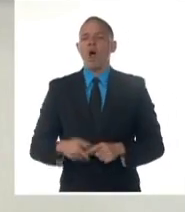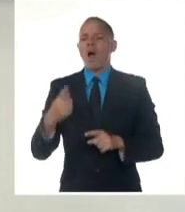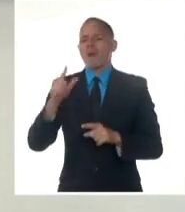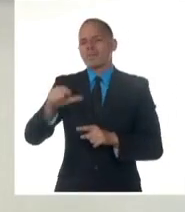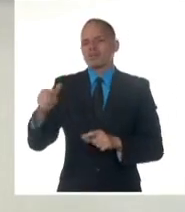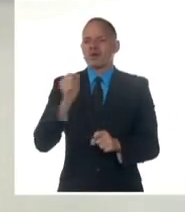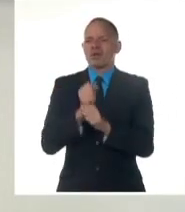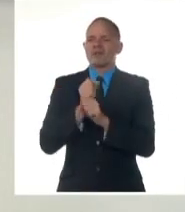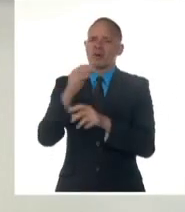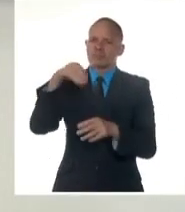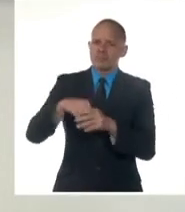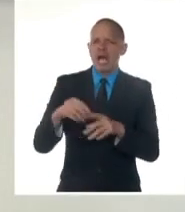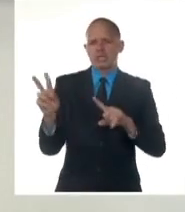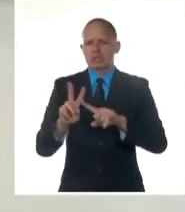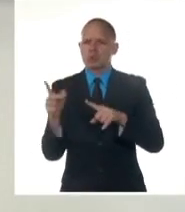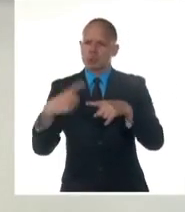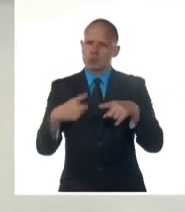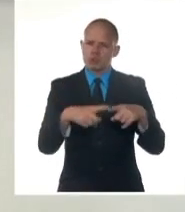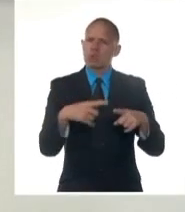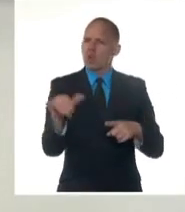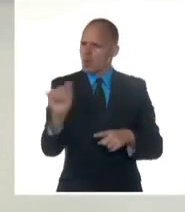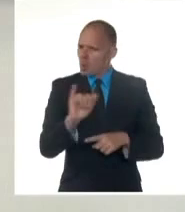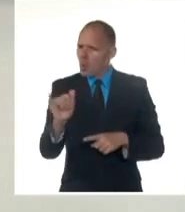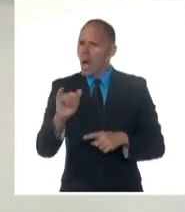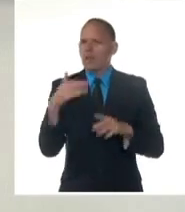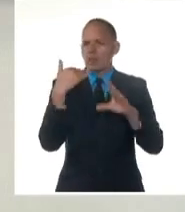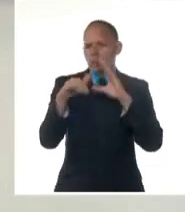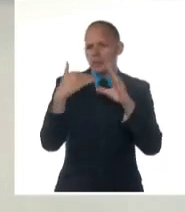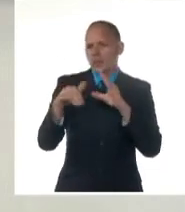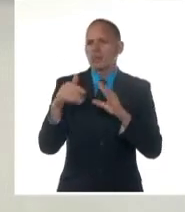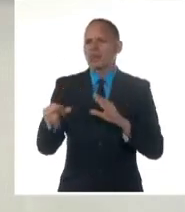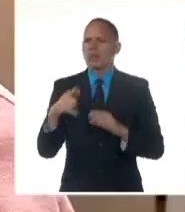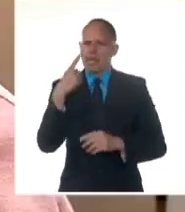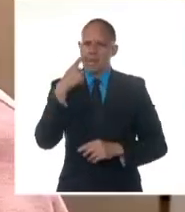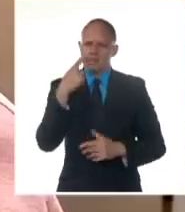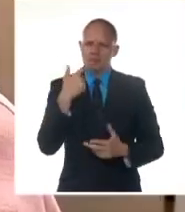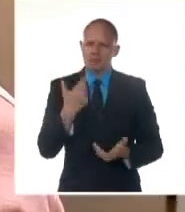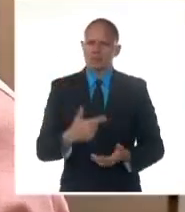televisión cubanas nos han hecho llegar su sentir por el fallecimiento de Pacheco.